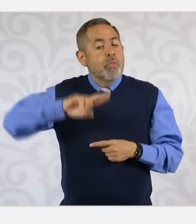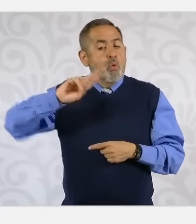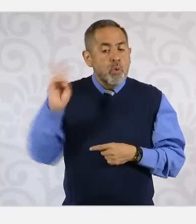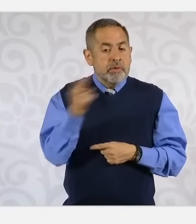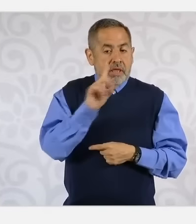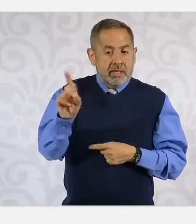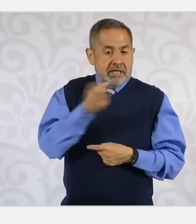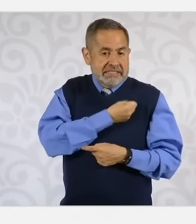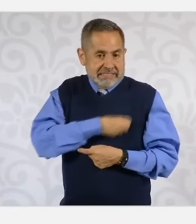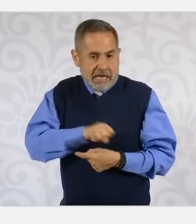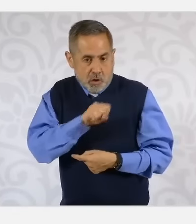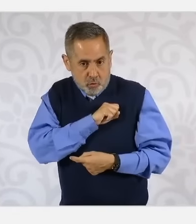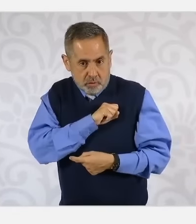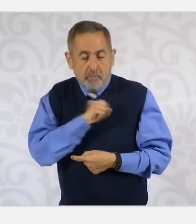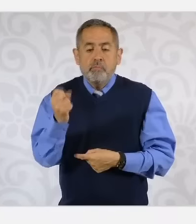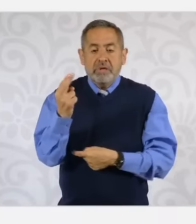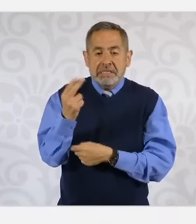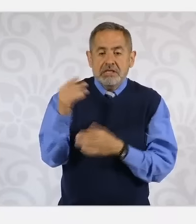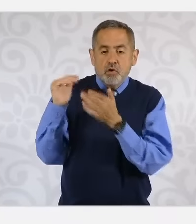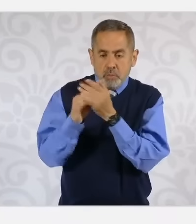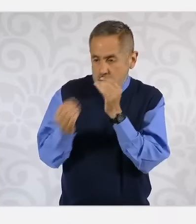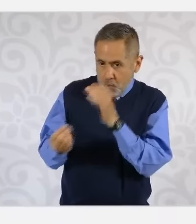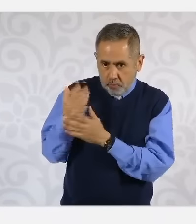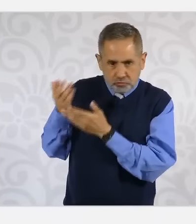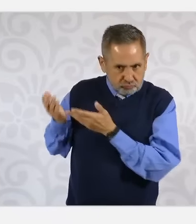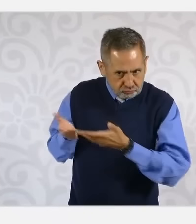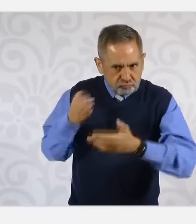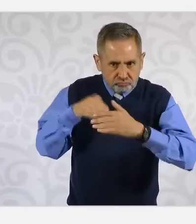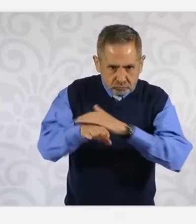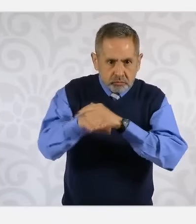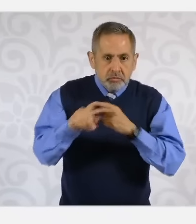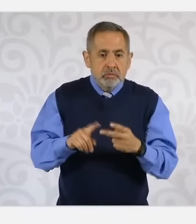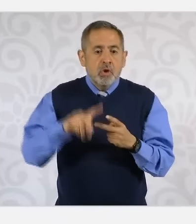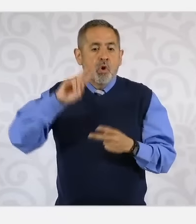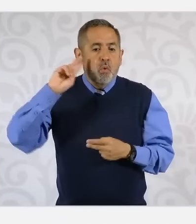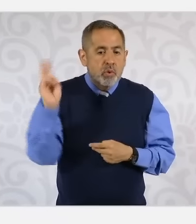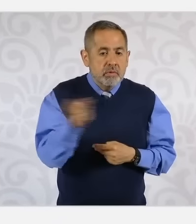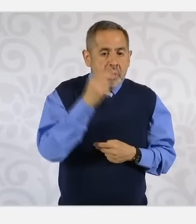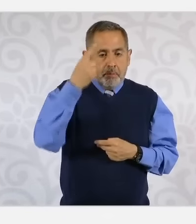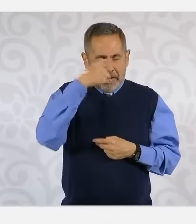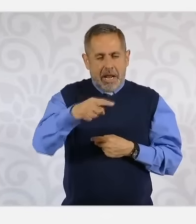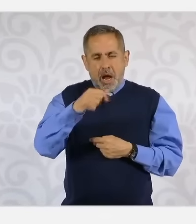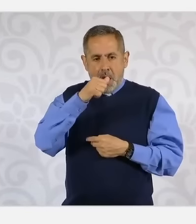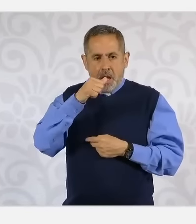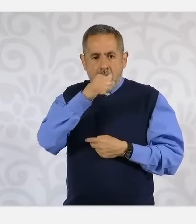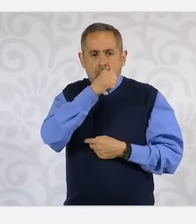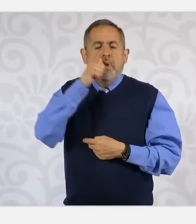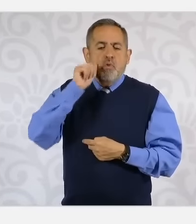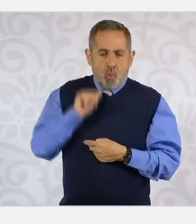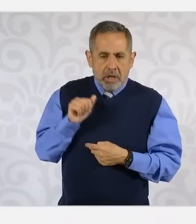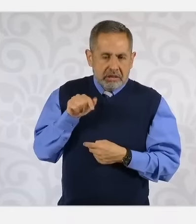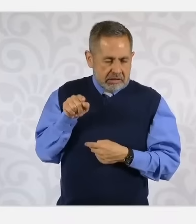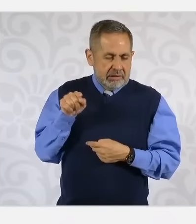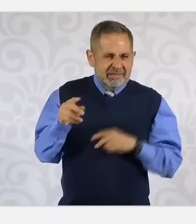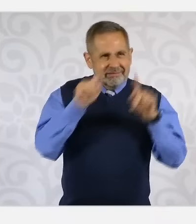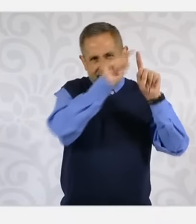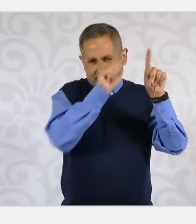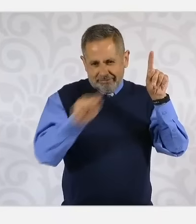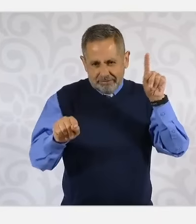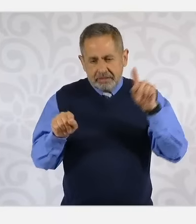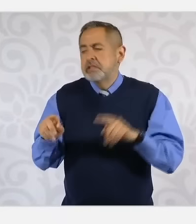Salud, 25,000 lugares nuevos. En la Universidad para el Bienestar o Universidades para el Bienestar